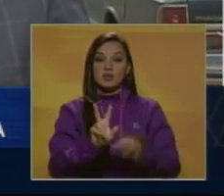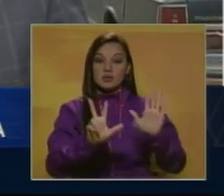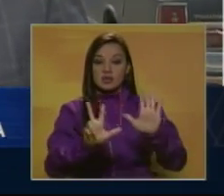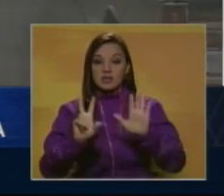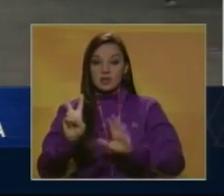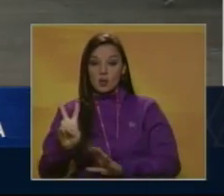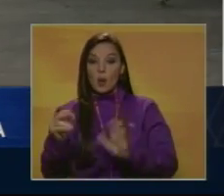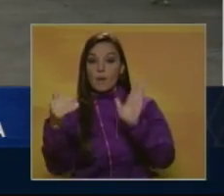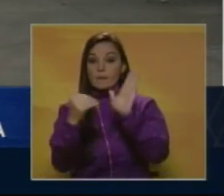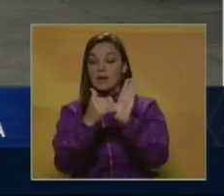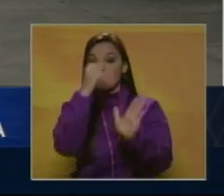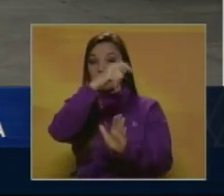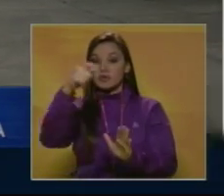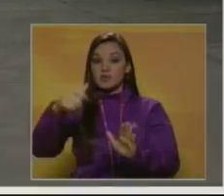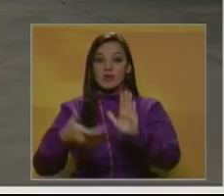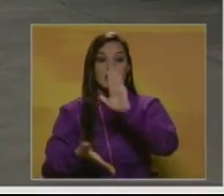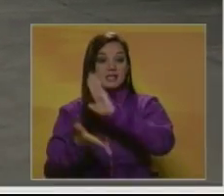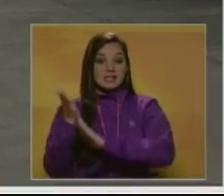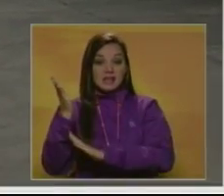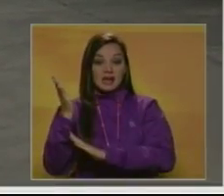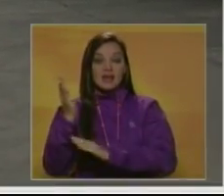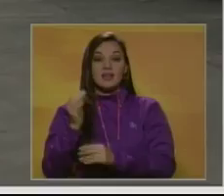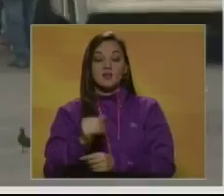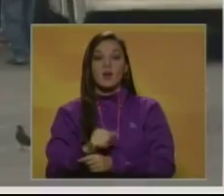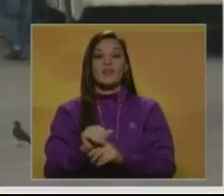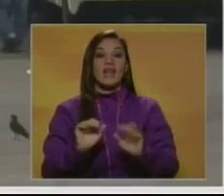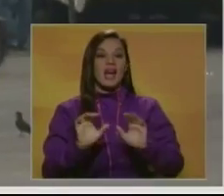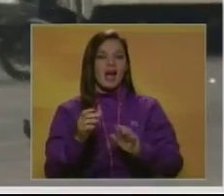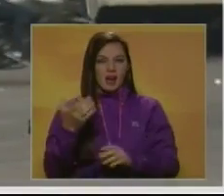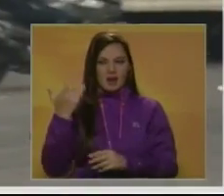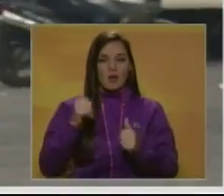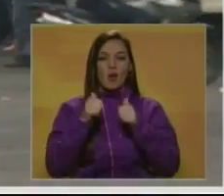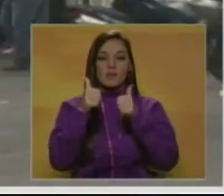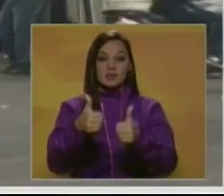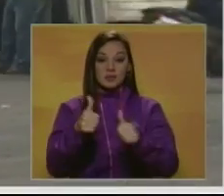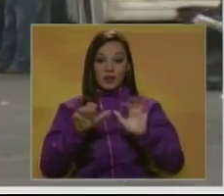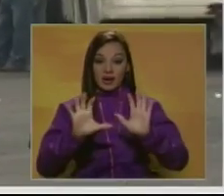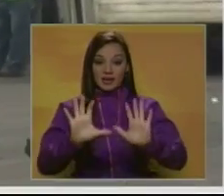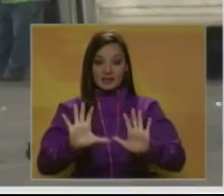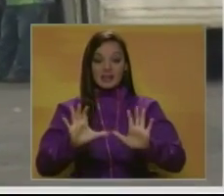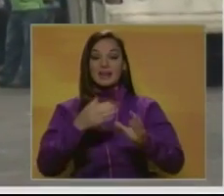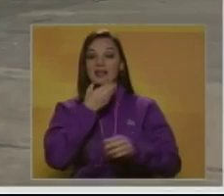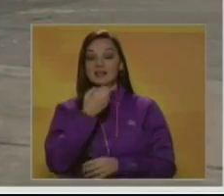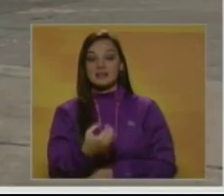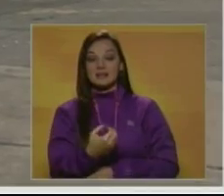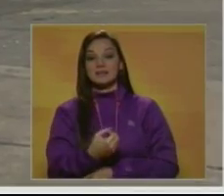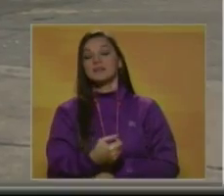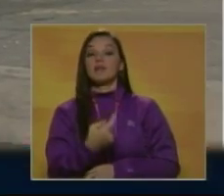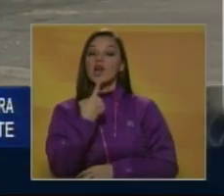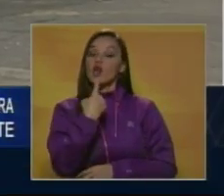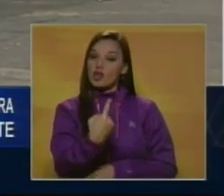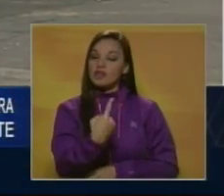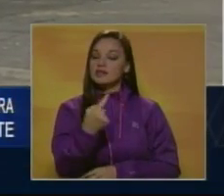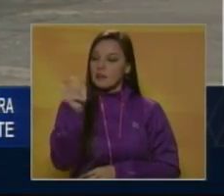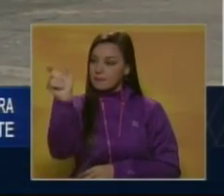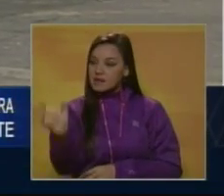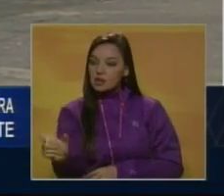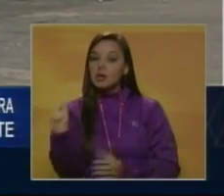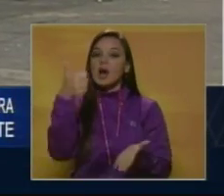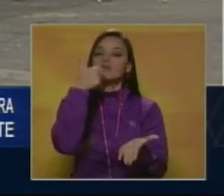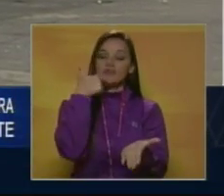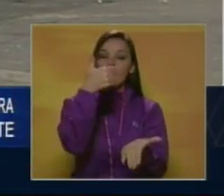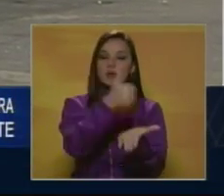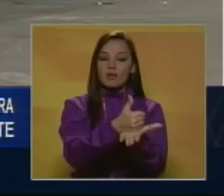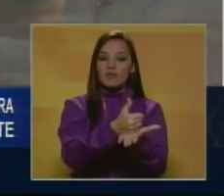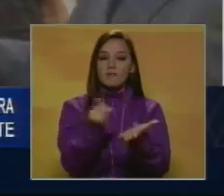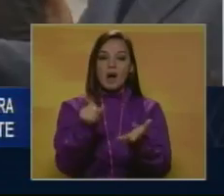1.288.042 pasajeros se han movilizado desde el 10 de diciembre cuando comenzó el operativo. Así lo está ratificando José Gregorio Franquis, el coordinador